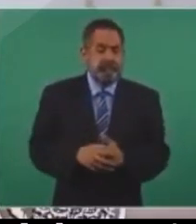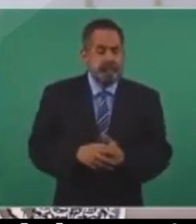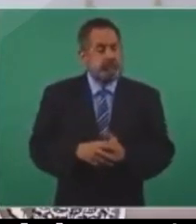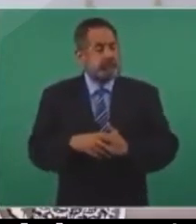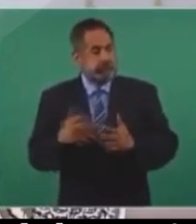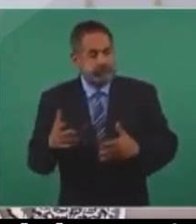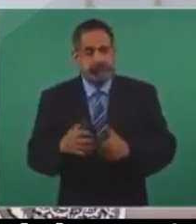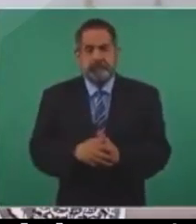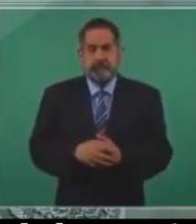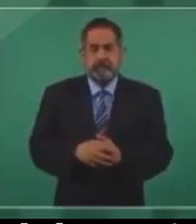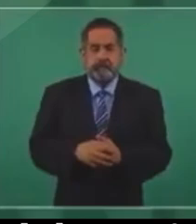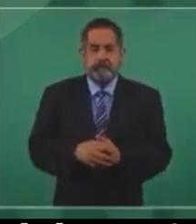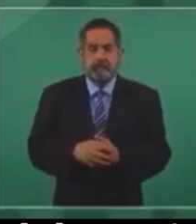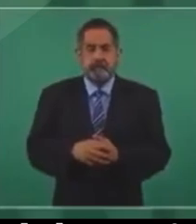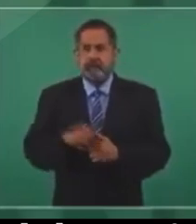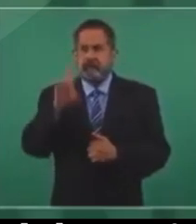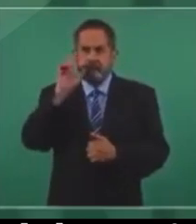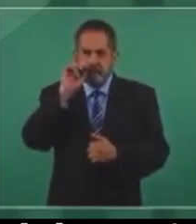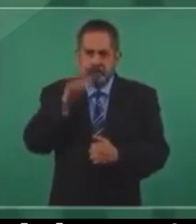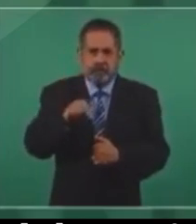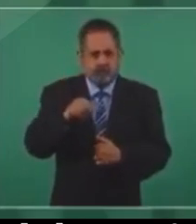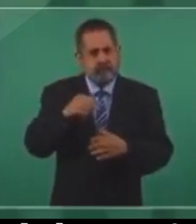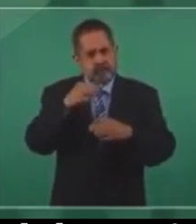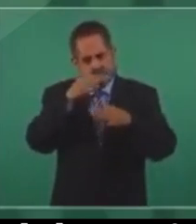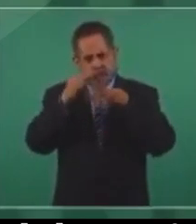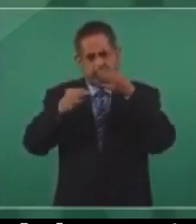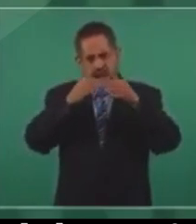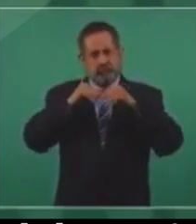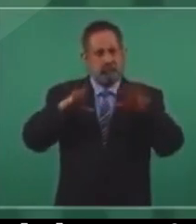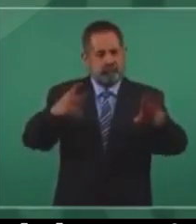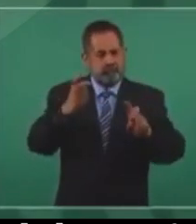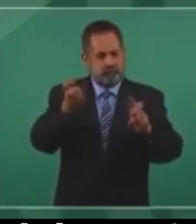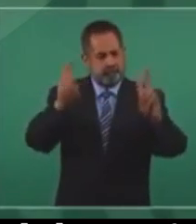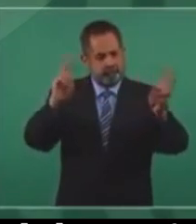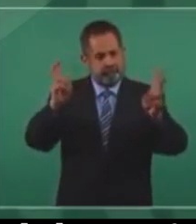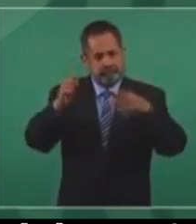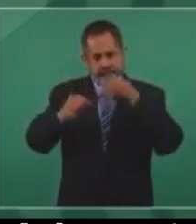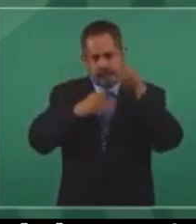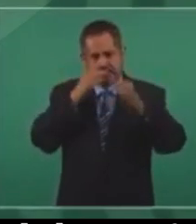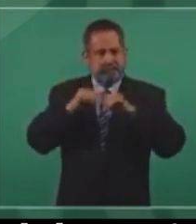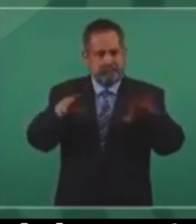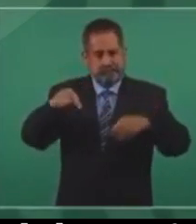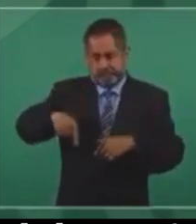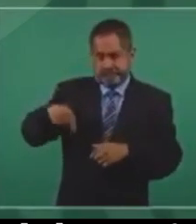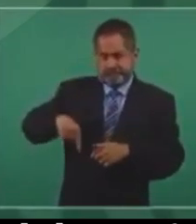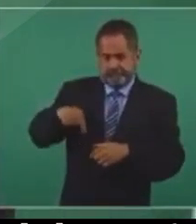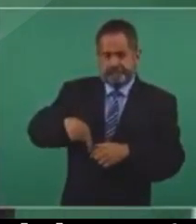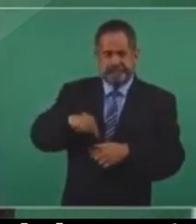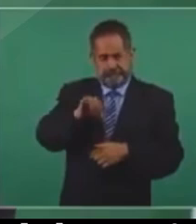Vamos mañana a informar sobre eso aquí,